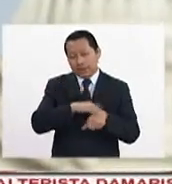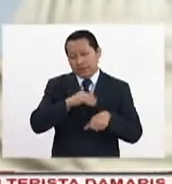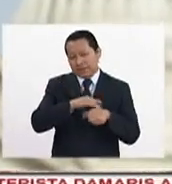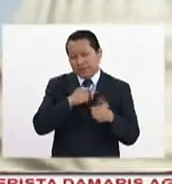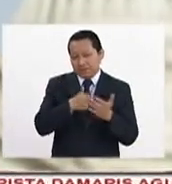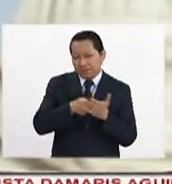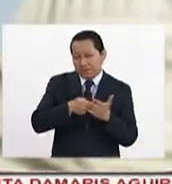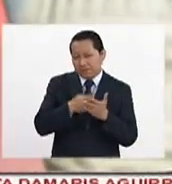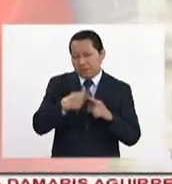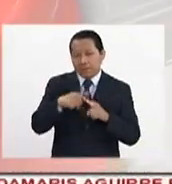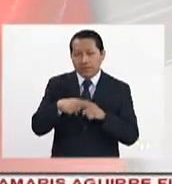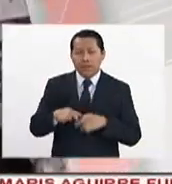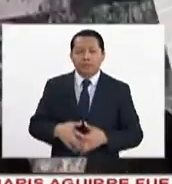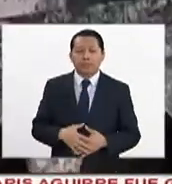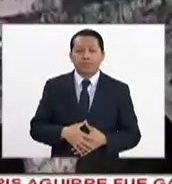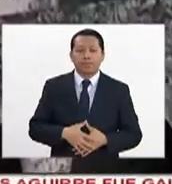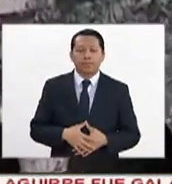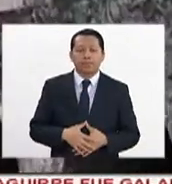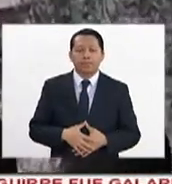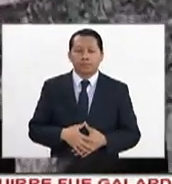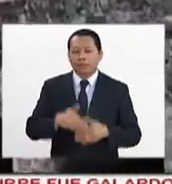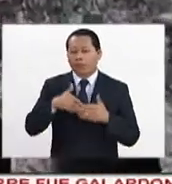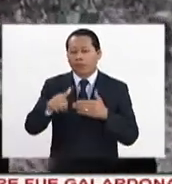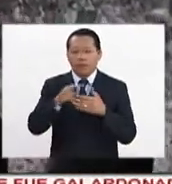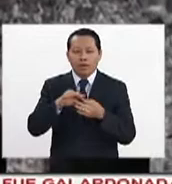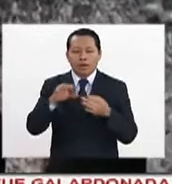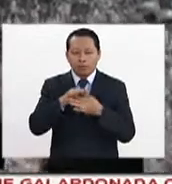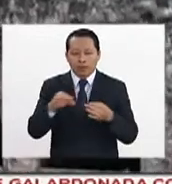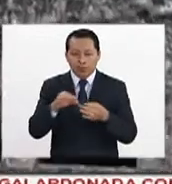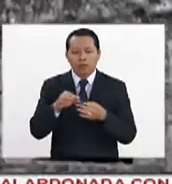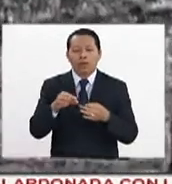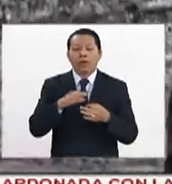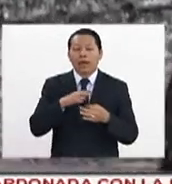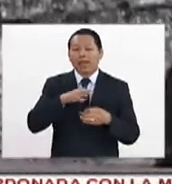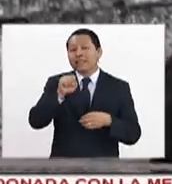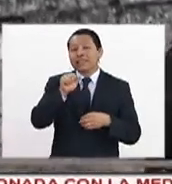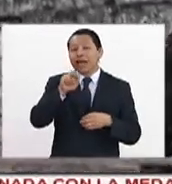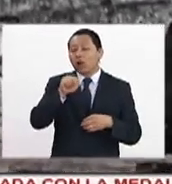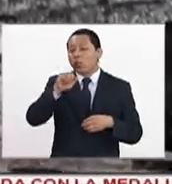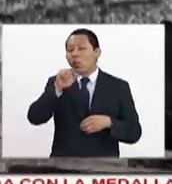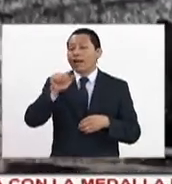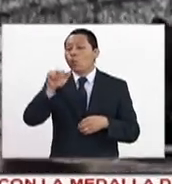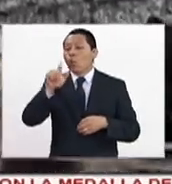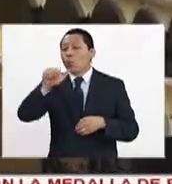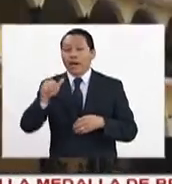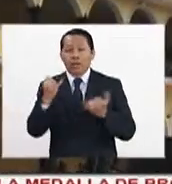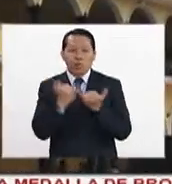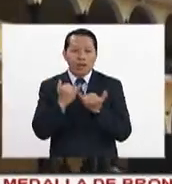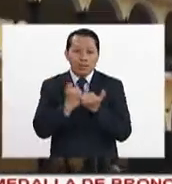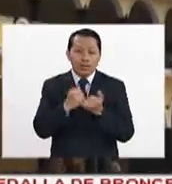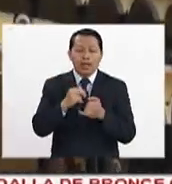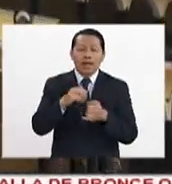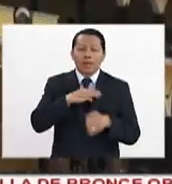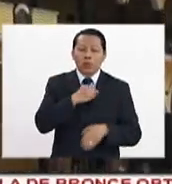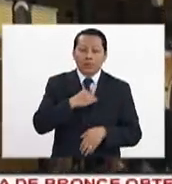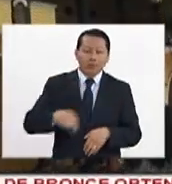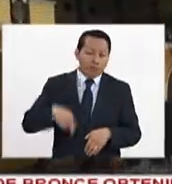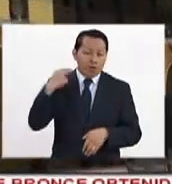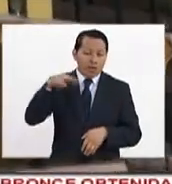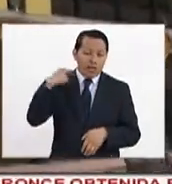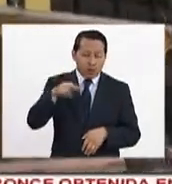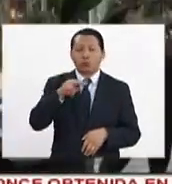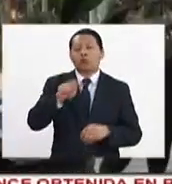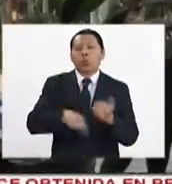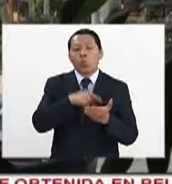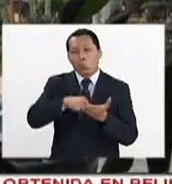en su contra. Más adelante, el fuerte de San Juan de Ulúa y el municipio de Yanga, Veracruz, fueron proclamados